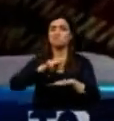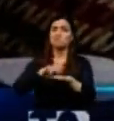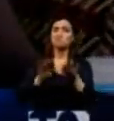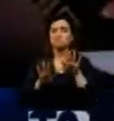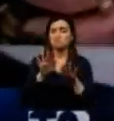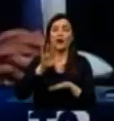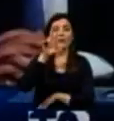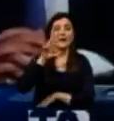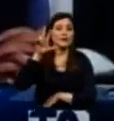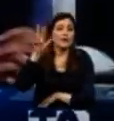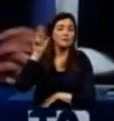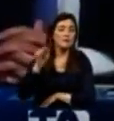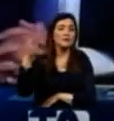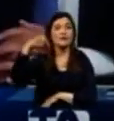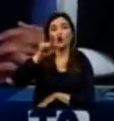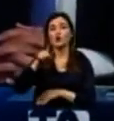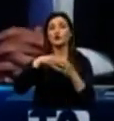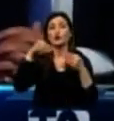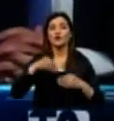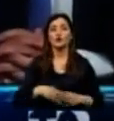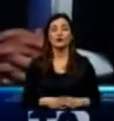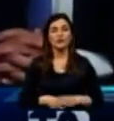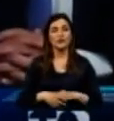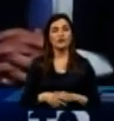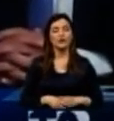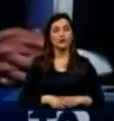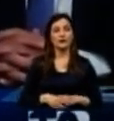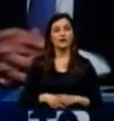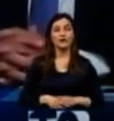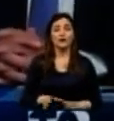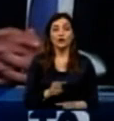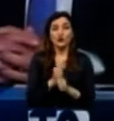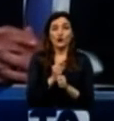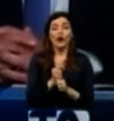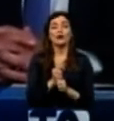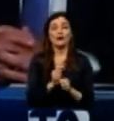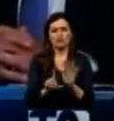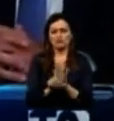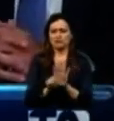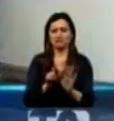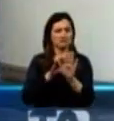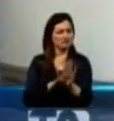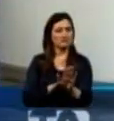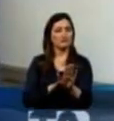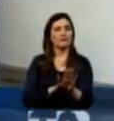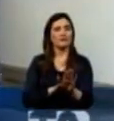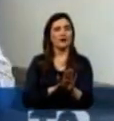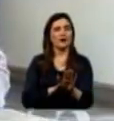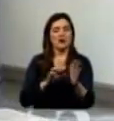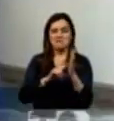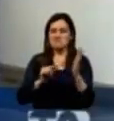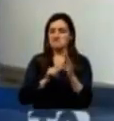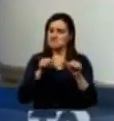se acercan a los 33 mil millones de dólares. Ellos resaltaron que con seguridad jurídica y también con una estabilidad